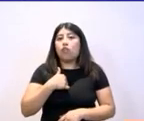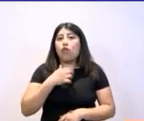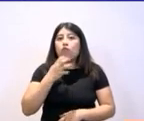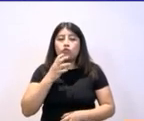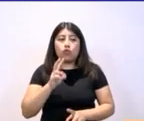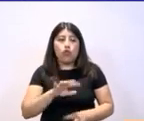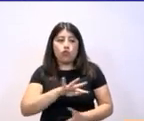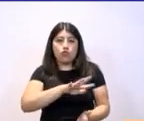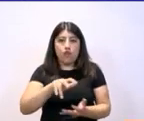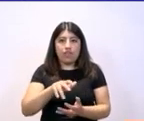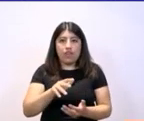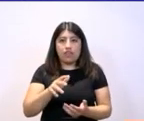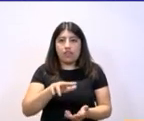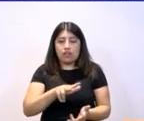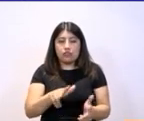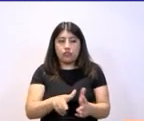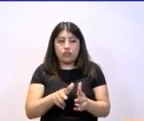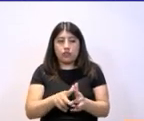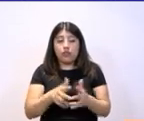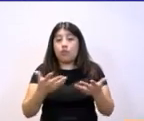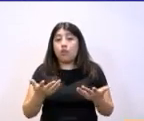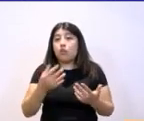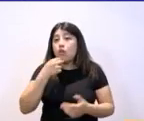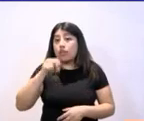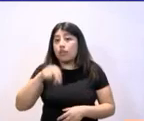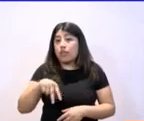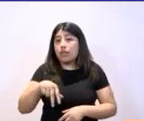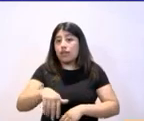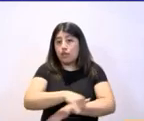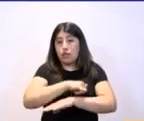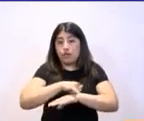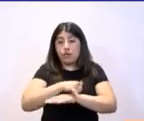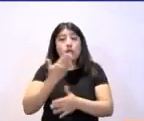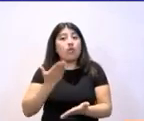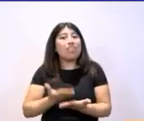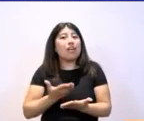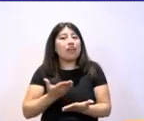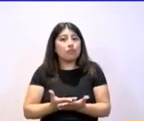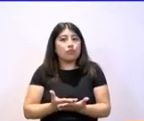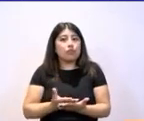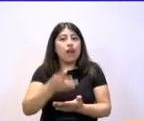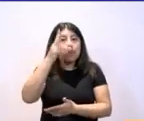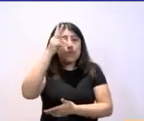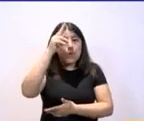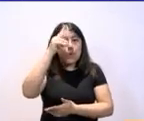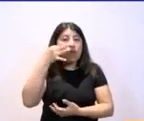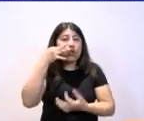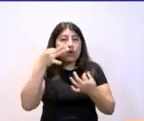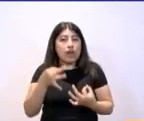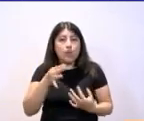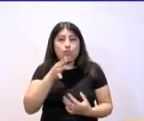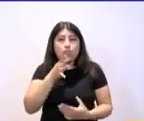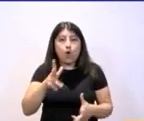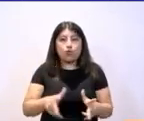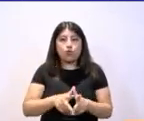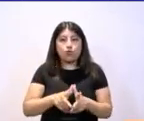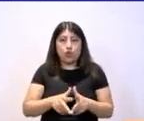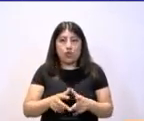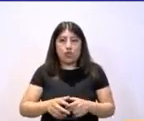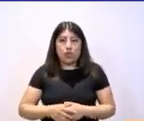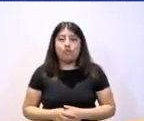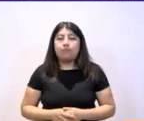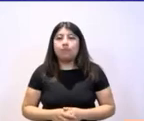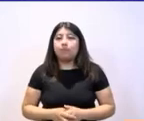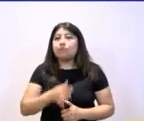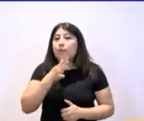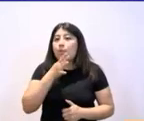realmente tuviera la exclusiva quien la tiene que tener, que es el Gobierno de La Rioja, que demostrara realmente la preocupación por lo social. Porque la realidad es que